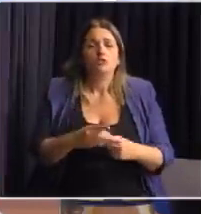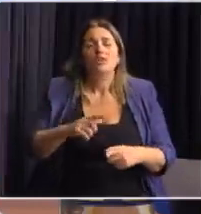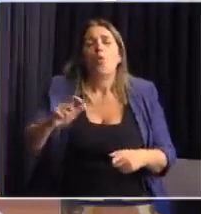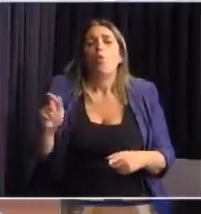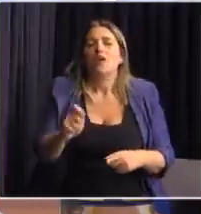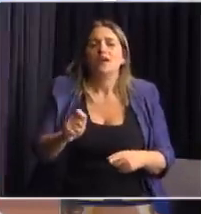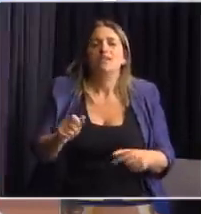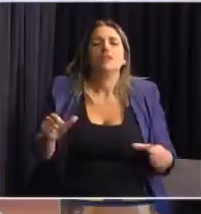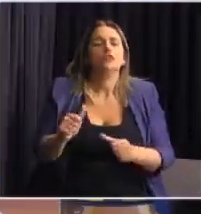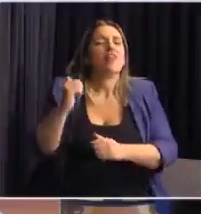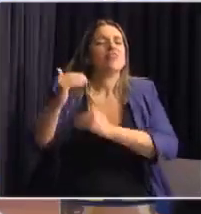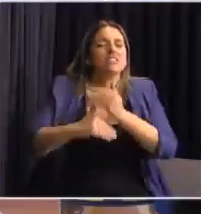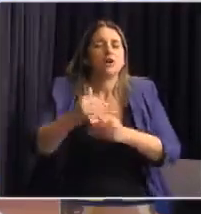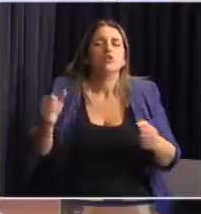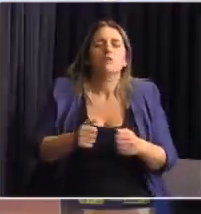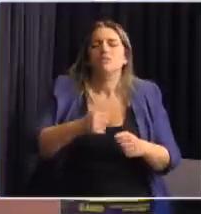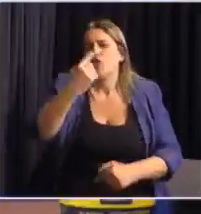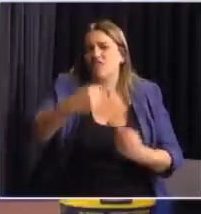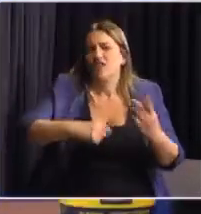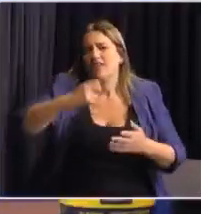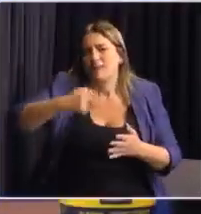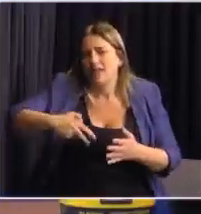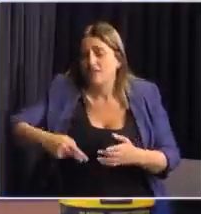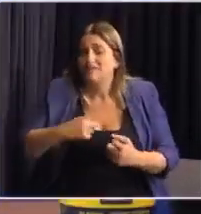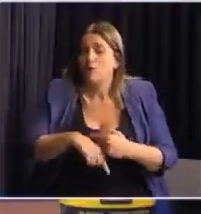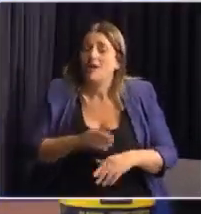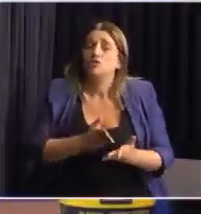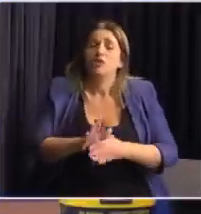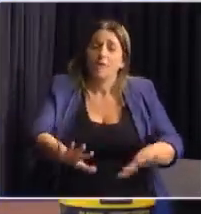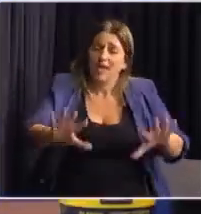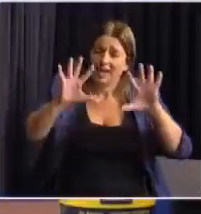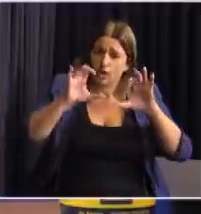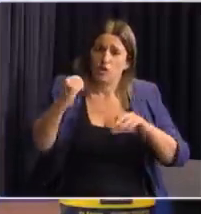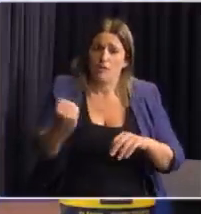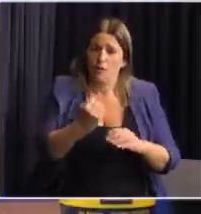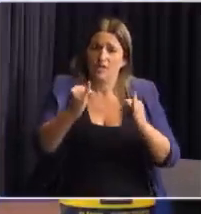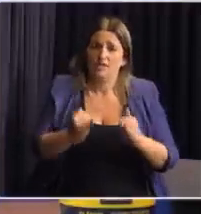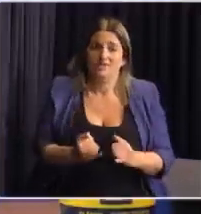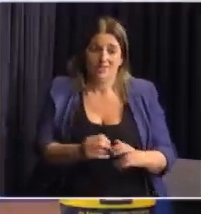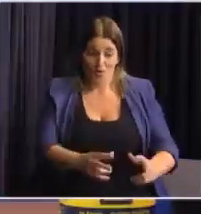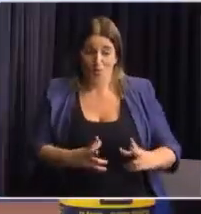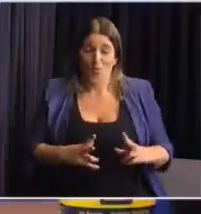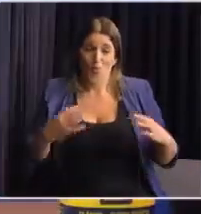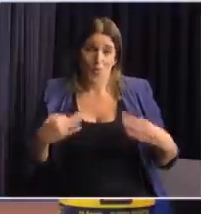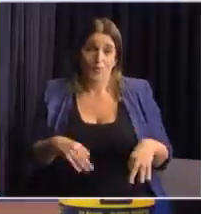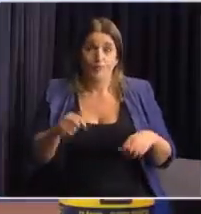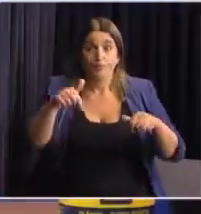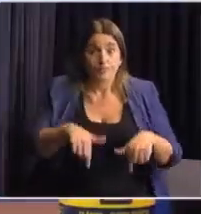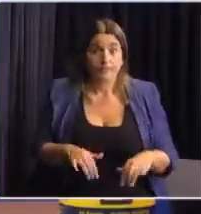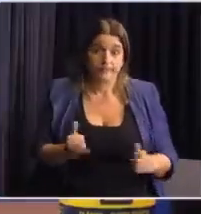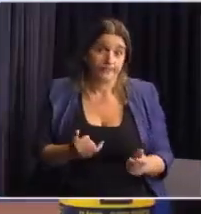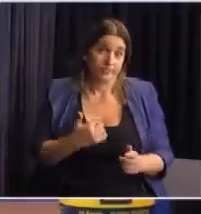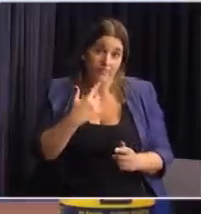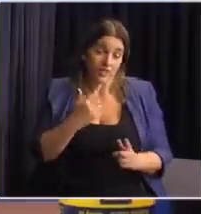urgente, desarrollamos estrategias de diversa naturaleza, pero no nos olvidamos lo importante que es eso que acababa de decir. Y hoy, y con esto